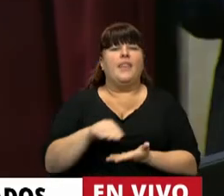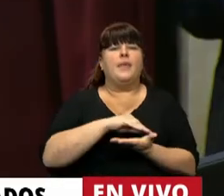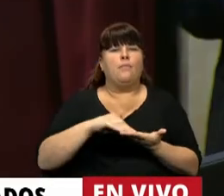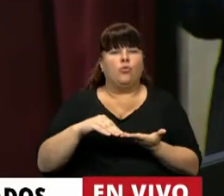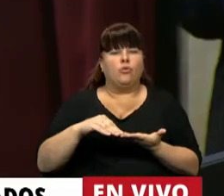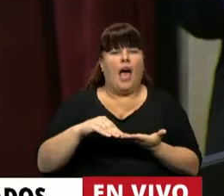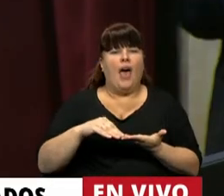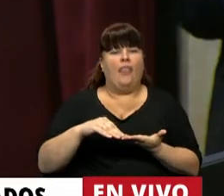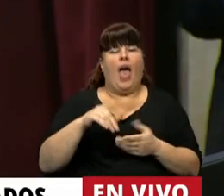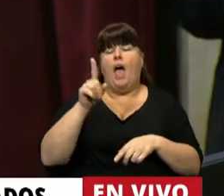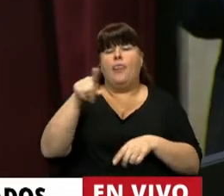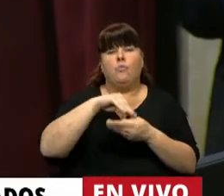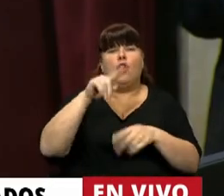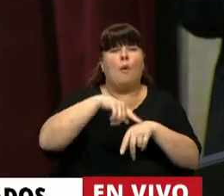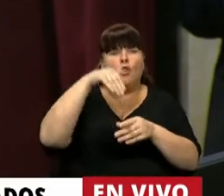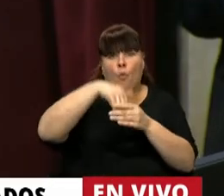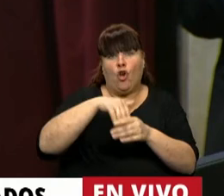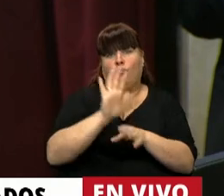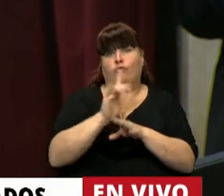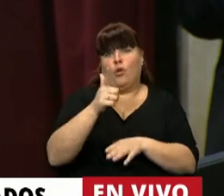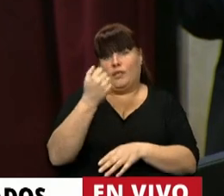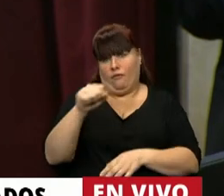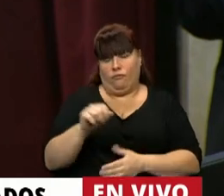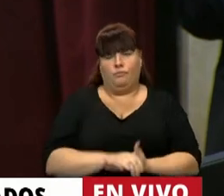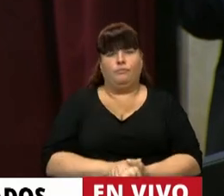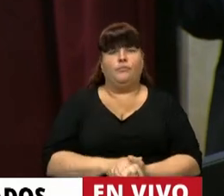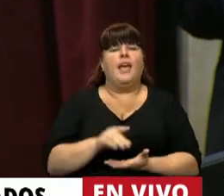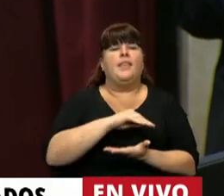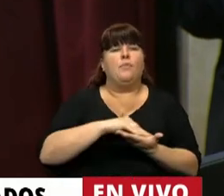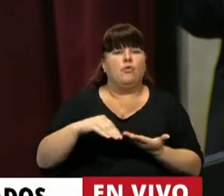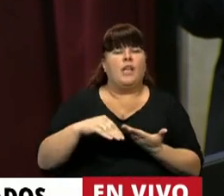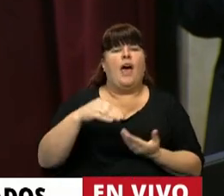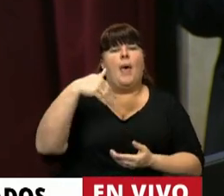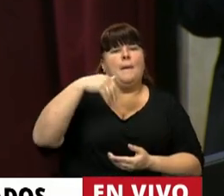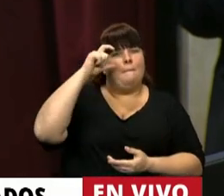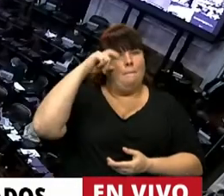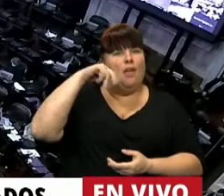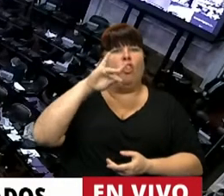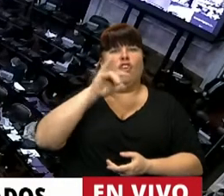Diputada José, ausente a la hora de votar, Martiarena. Diputada Josefina Mendoza.